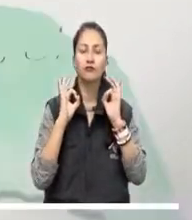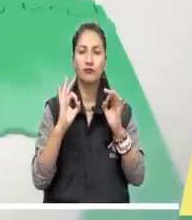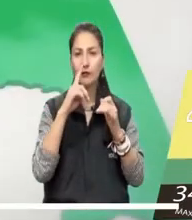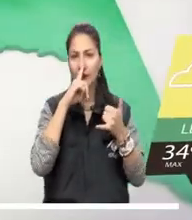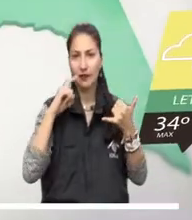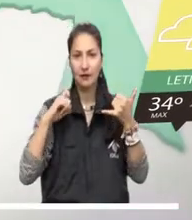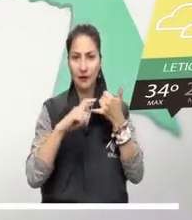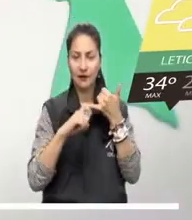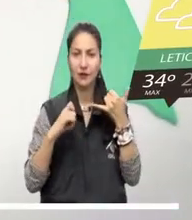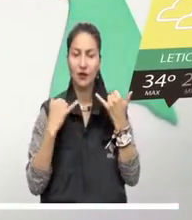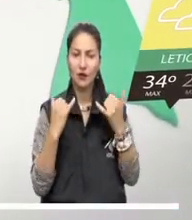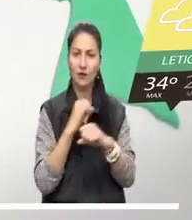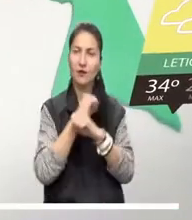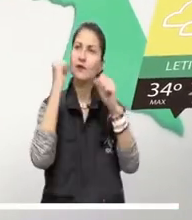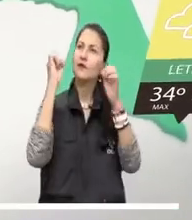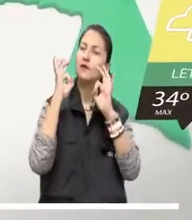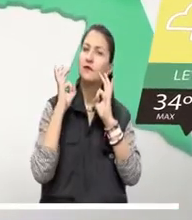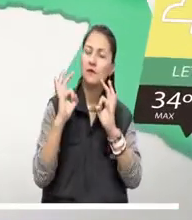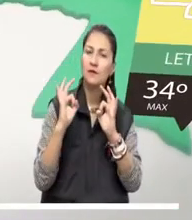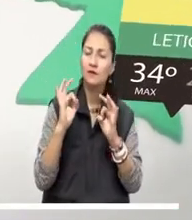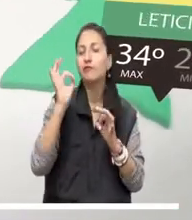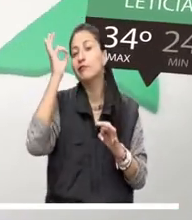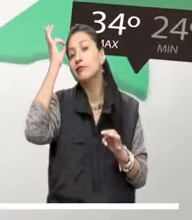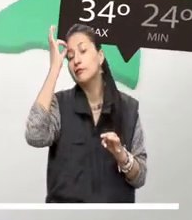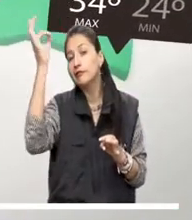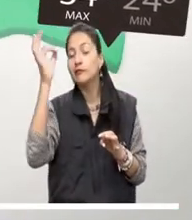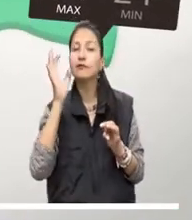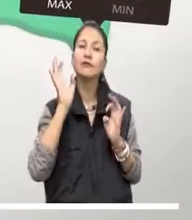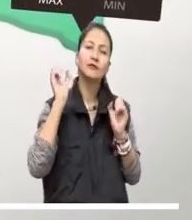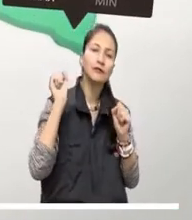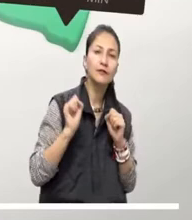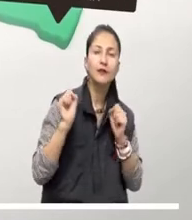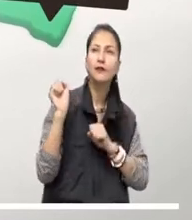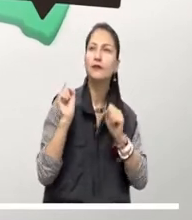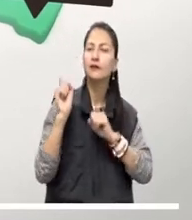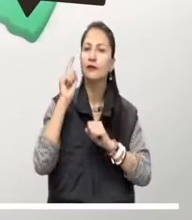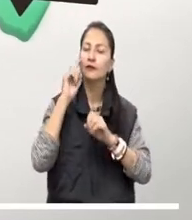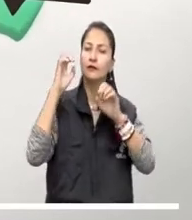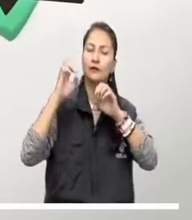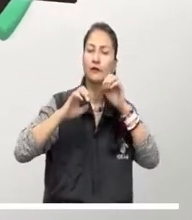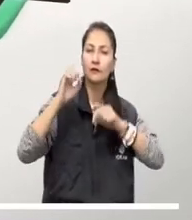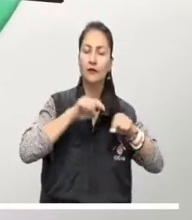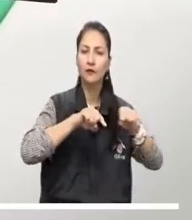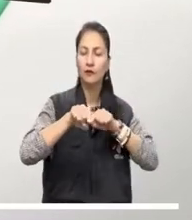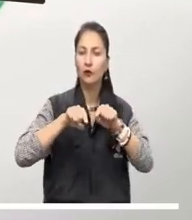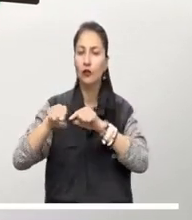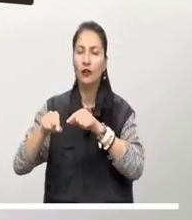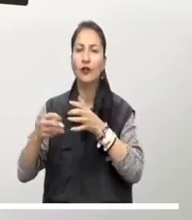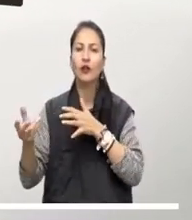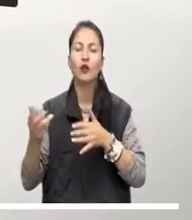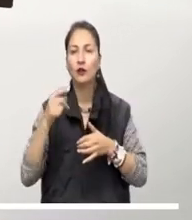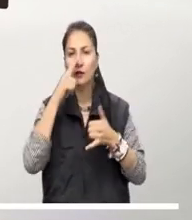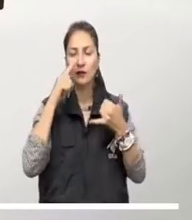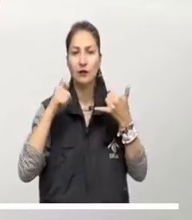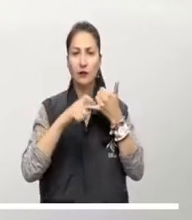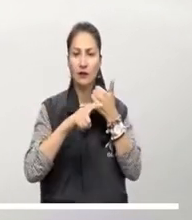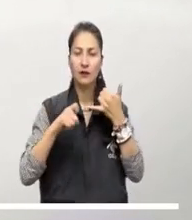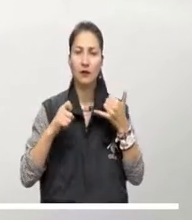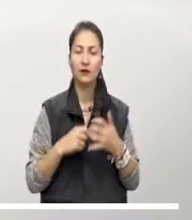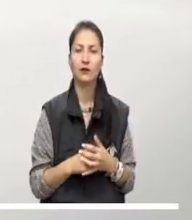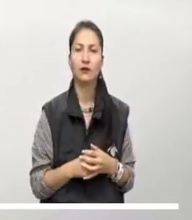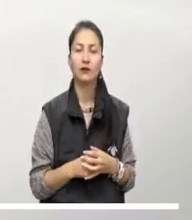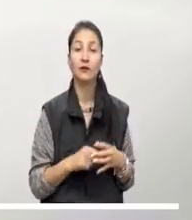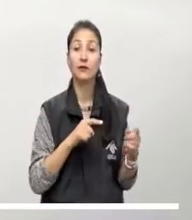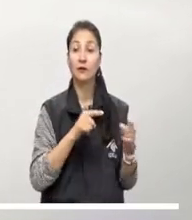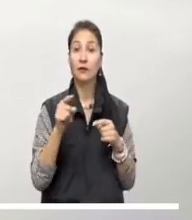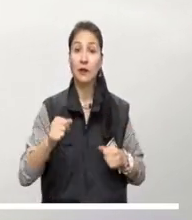Alta nubosidad con predominio de tiempo seco estima la región amazónica para las horas de la mañana. No obstante, se podrían manifestar